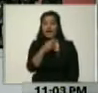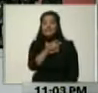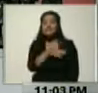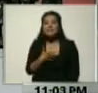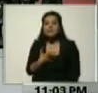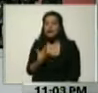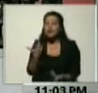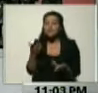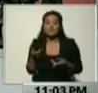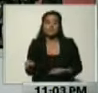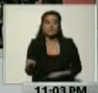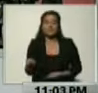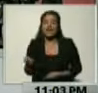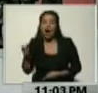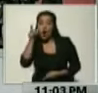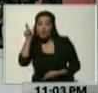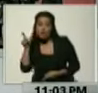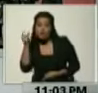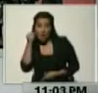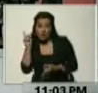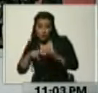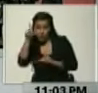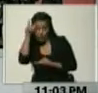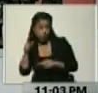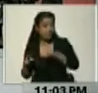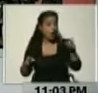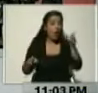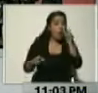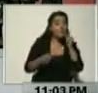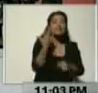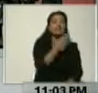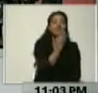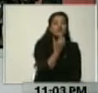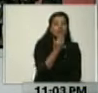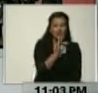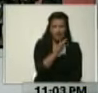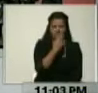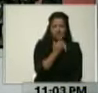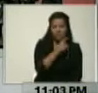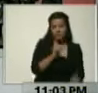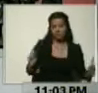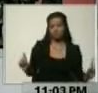y a Freddy Guevara. Por cada autobús lleno con militantes del Partido Voluntad Popular,